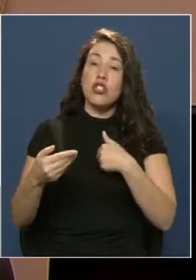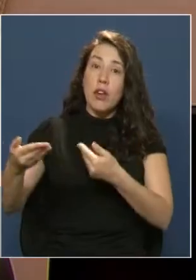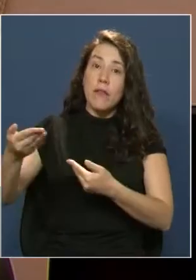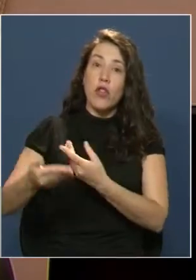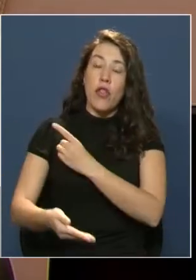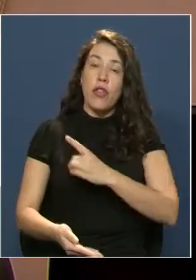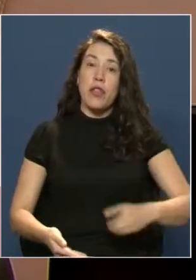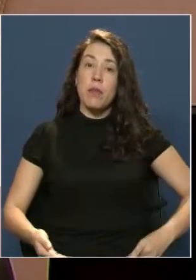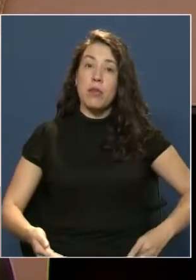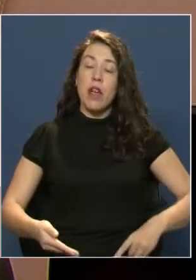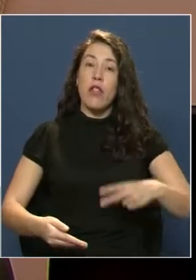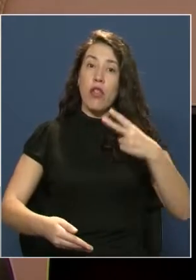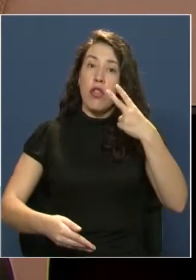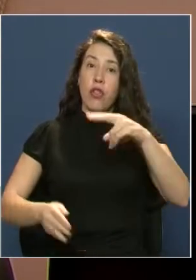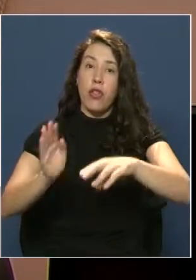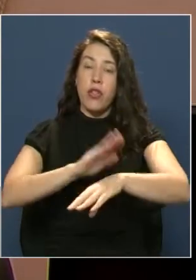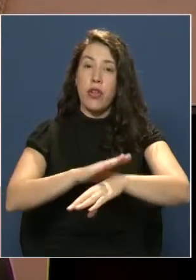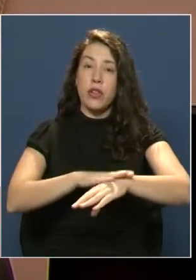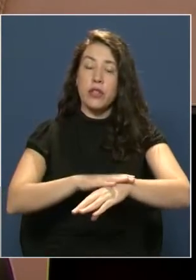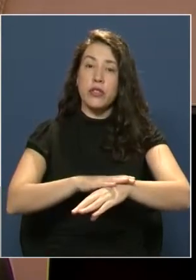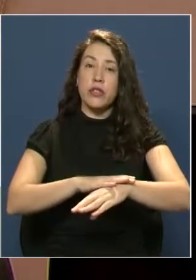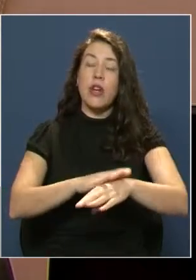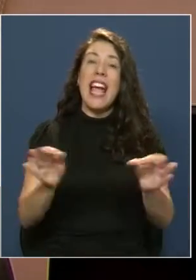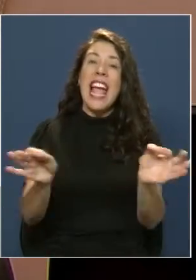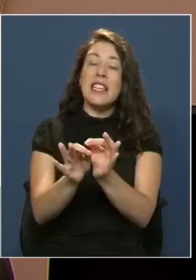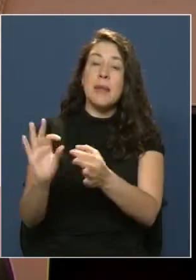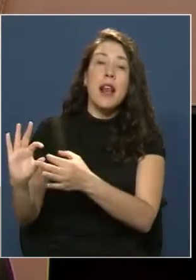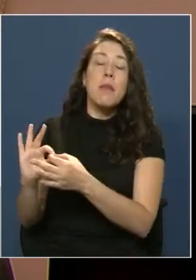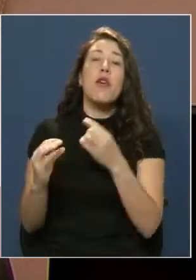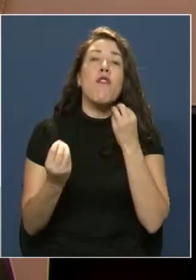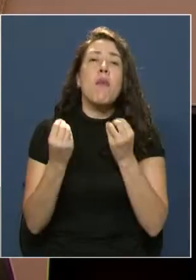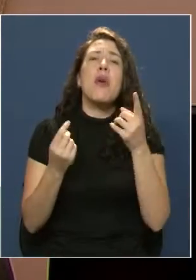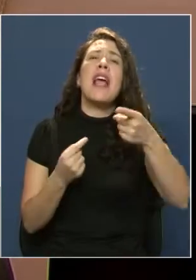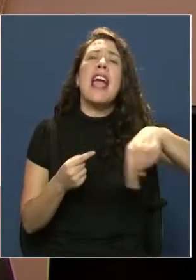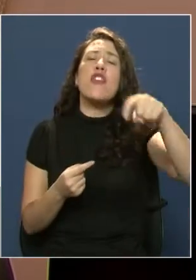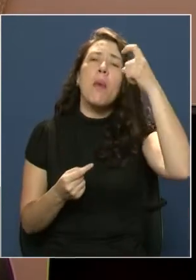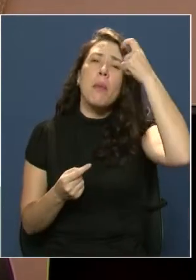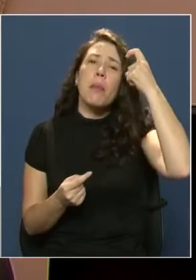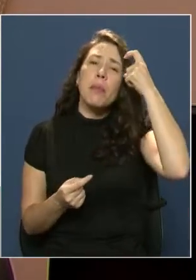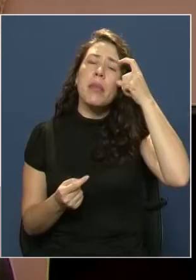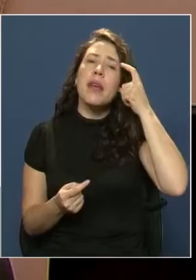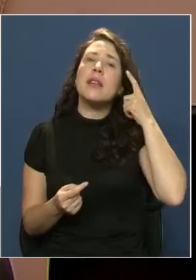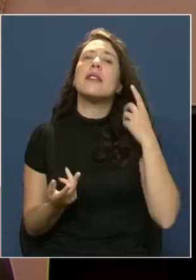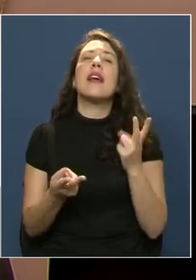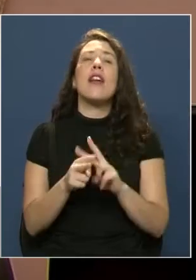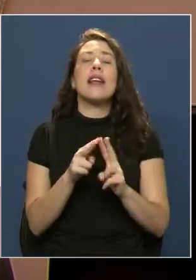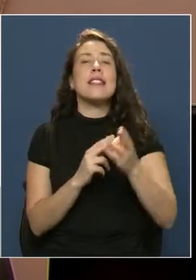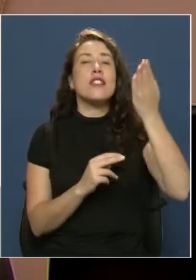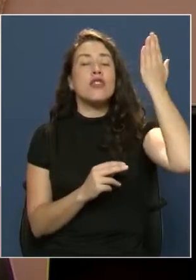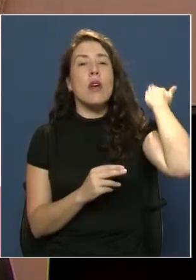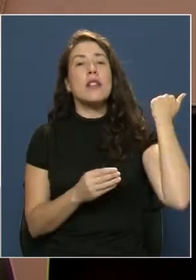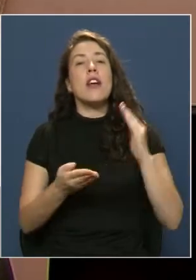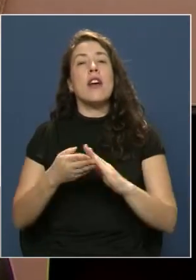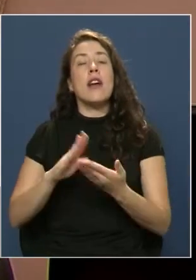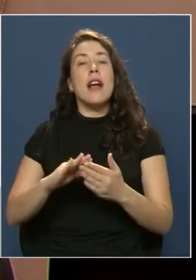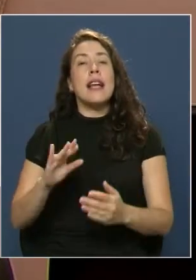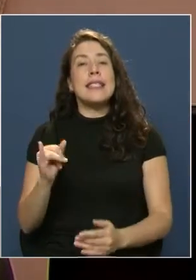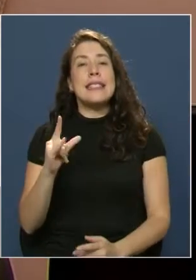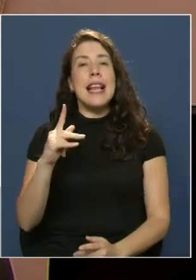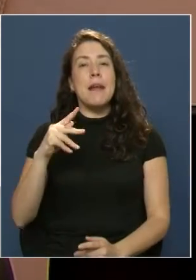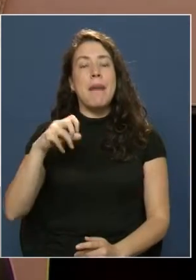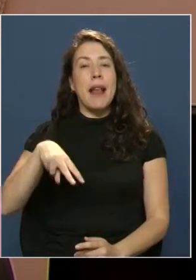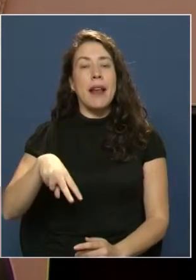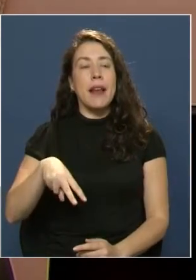a los diputados de derecha a que justifiquen por qué creen que lo que se hizo con el pueblo Selknam